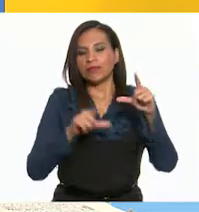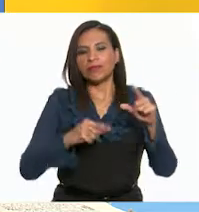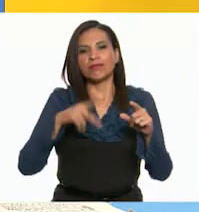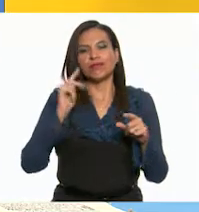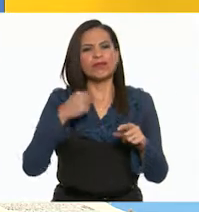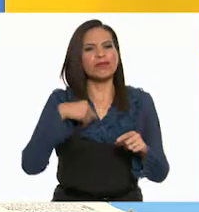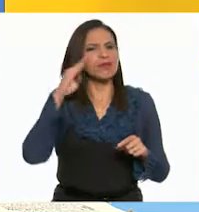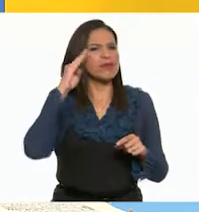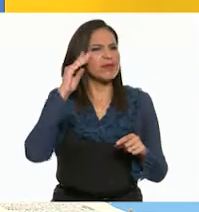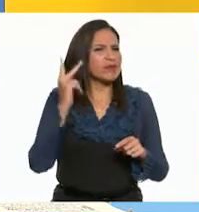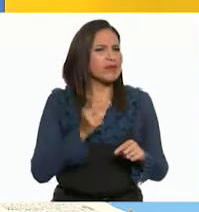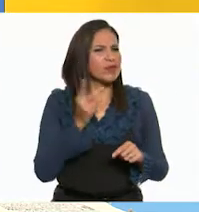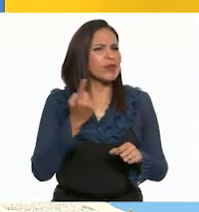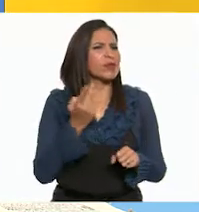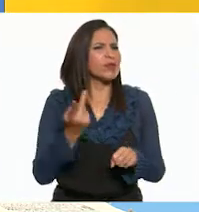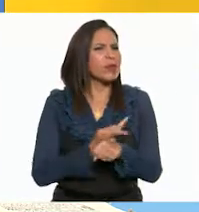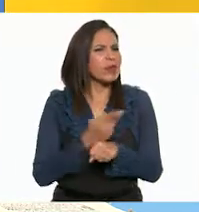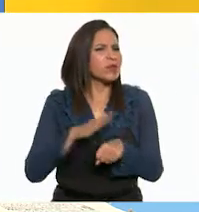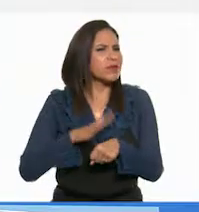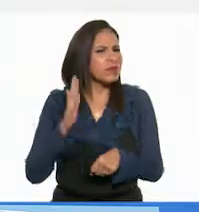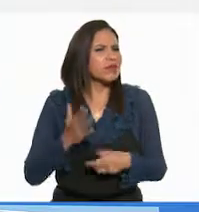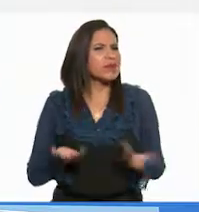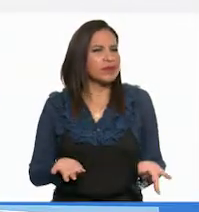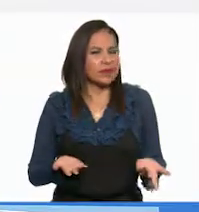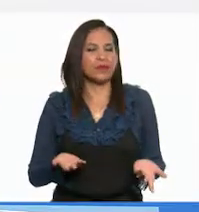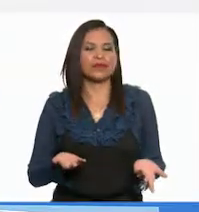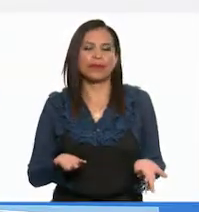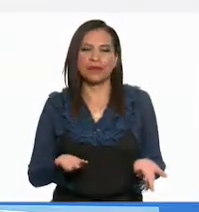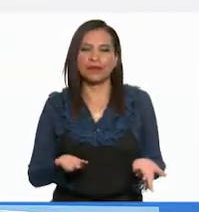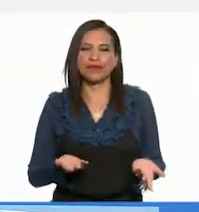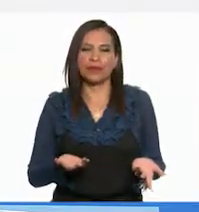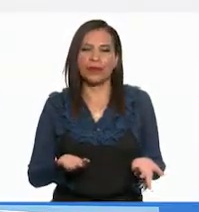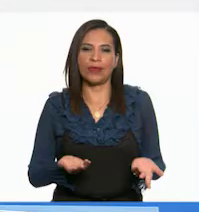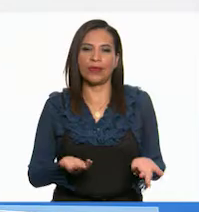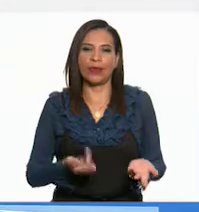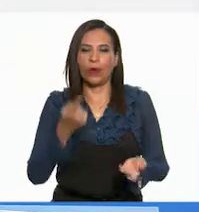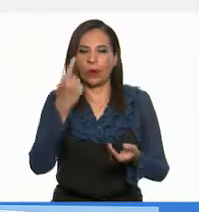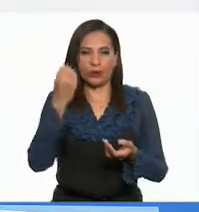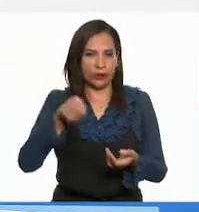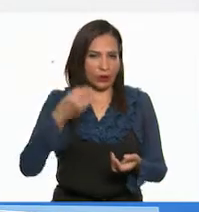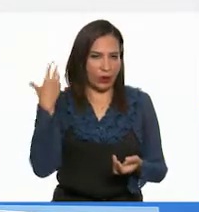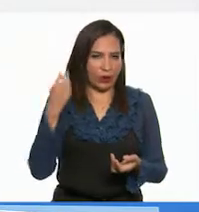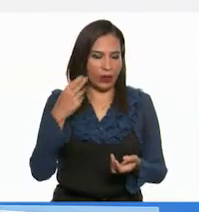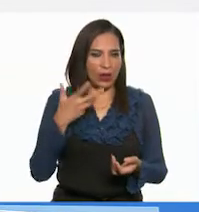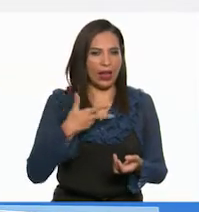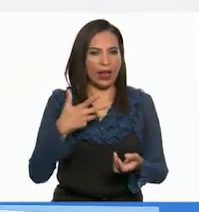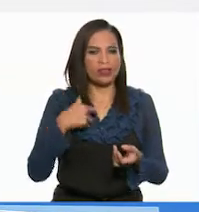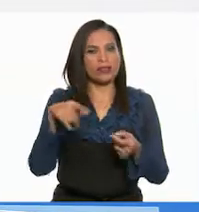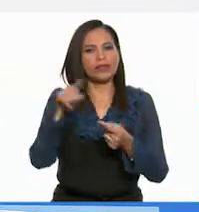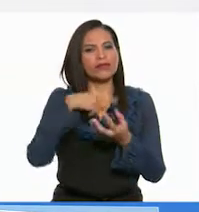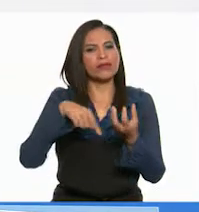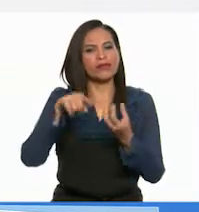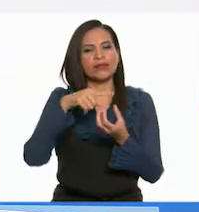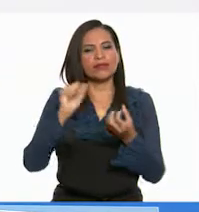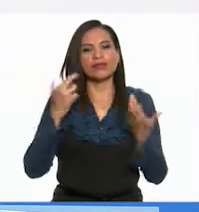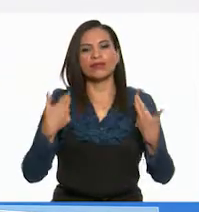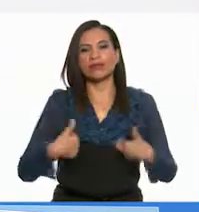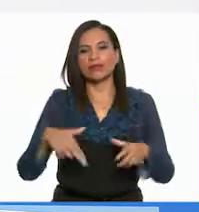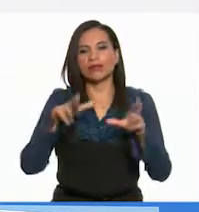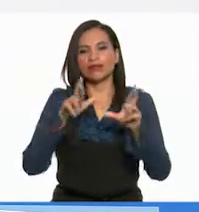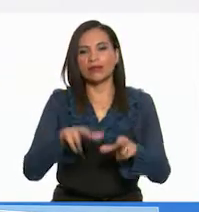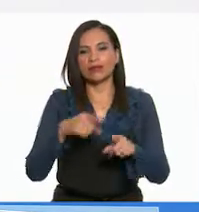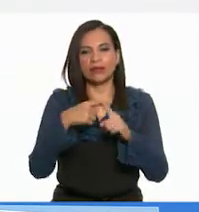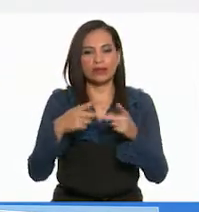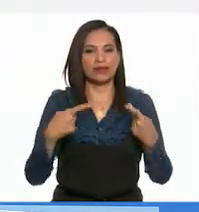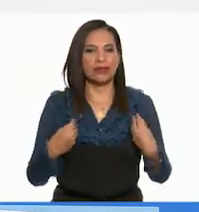me pregunto, ¿qué más sucedió? Pues sí. Bueno, un Congreso está formado por los representantes de